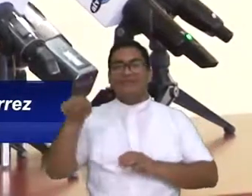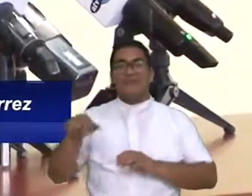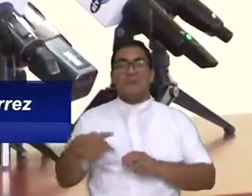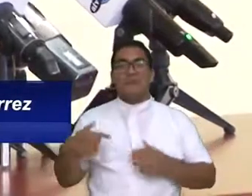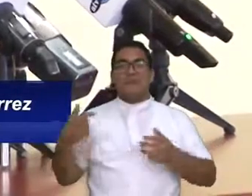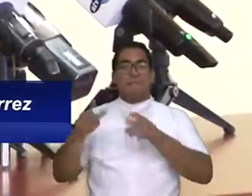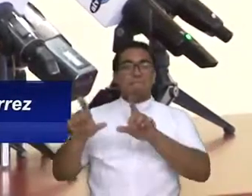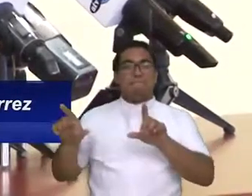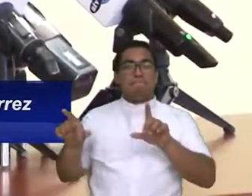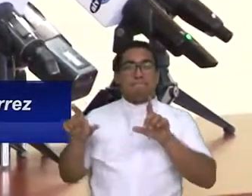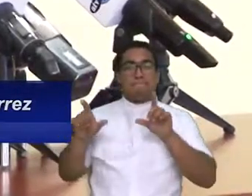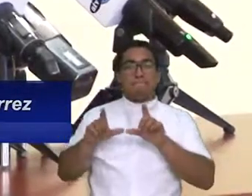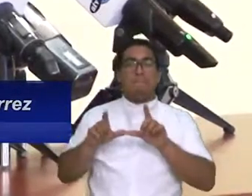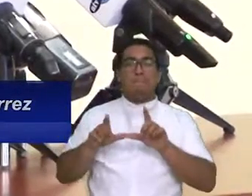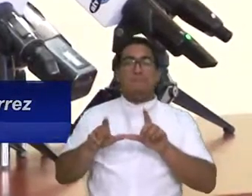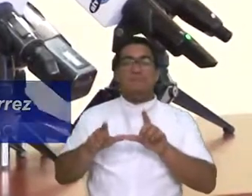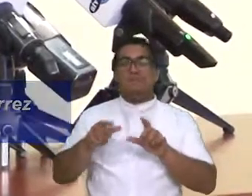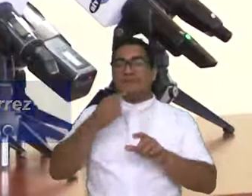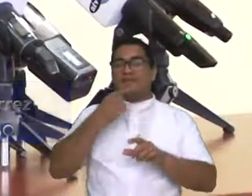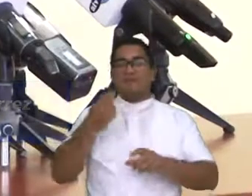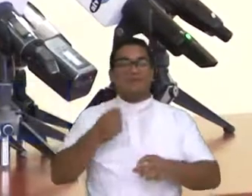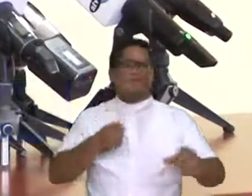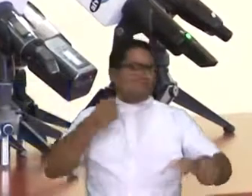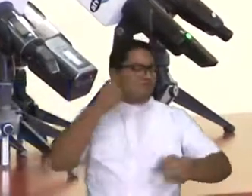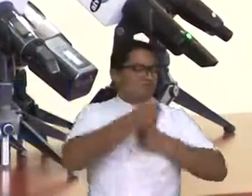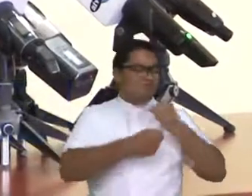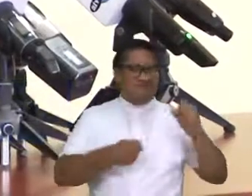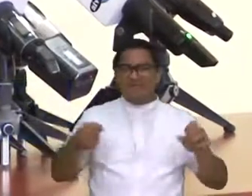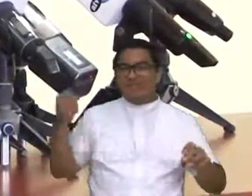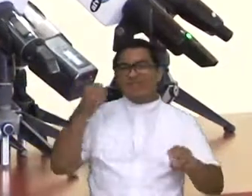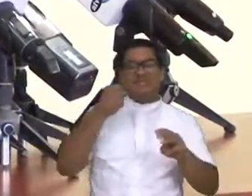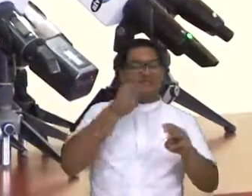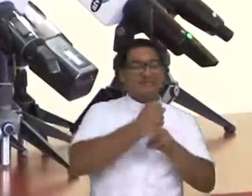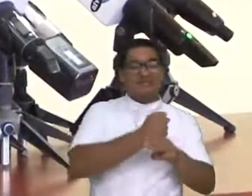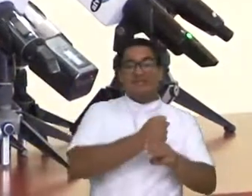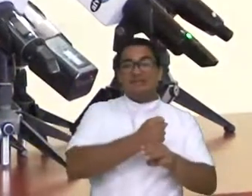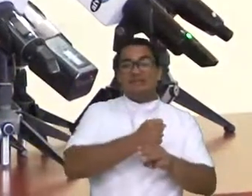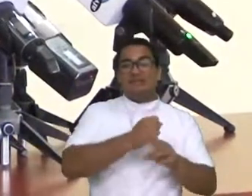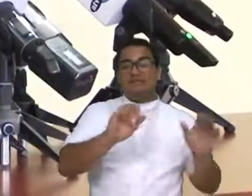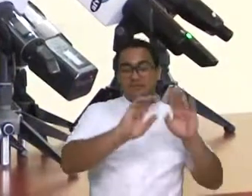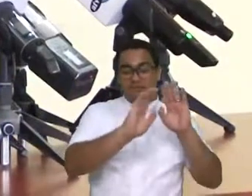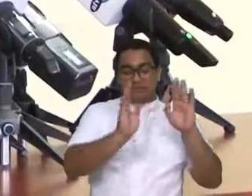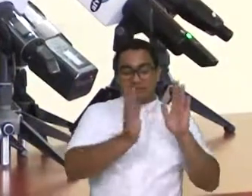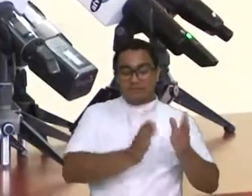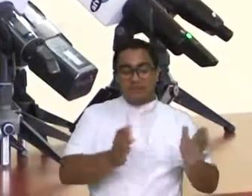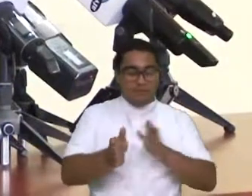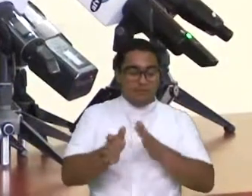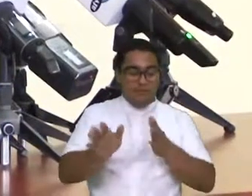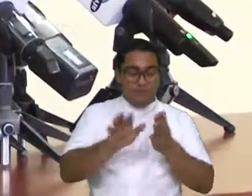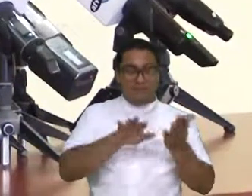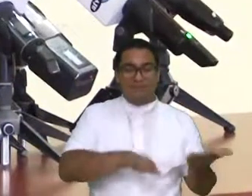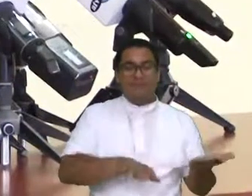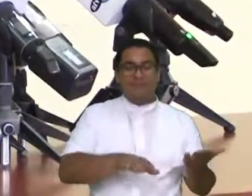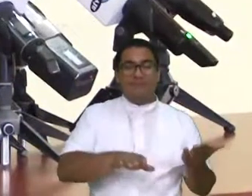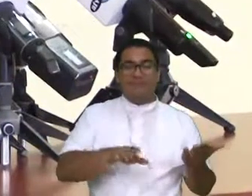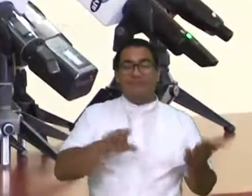El delito, homicidio y lesiones, víctimas, adolescentes de iniciales